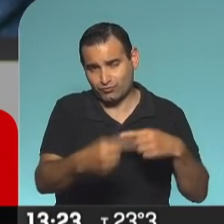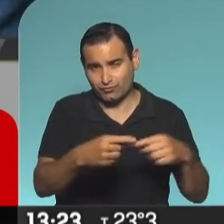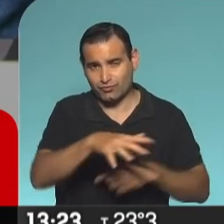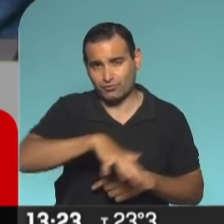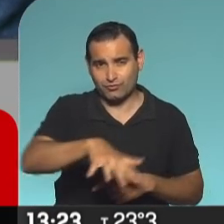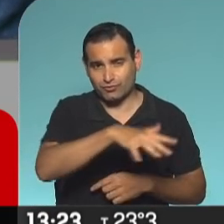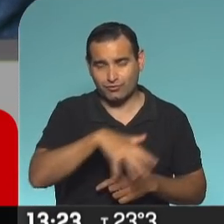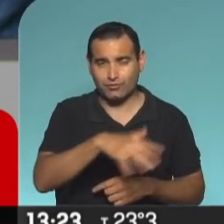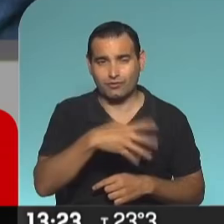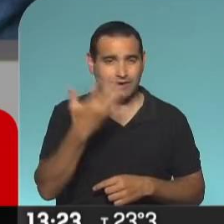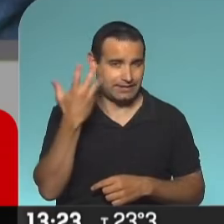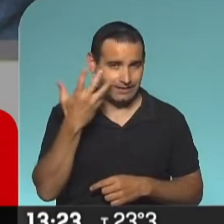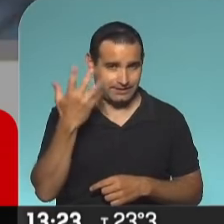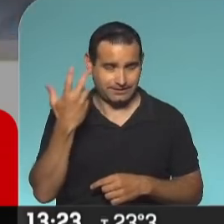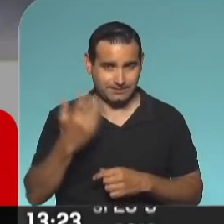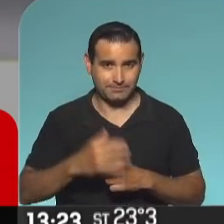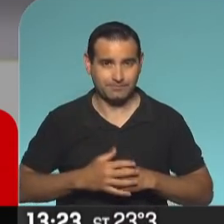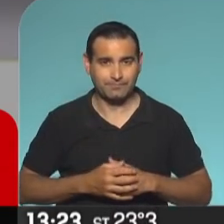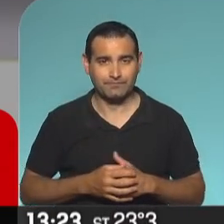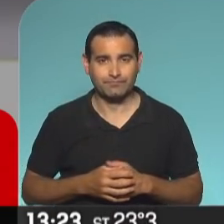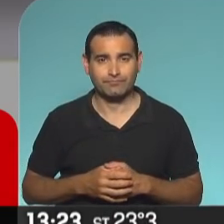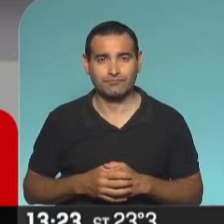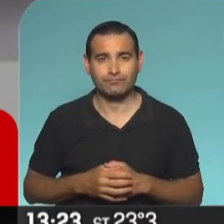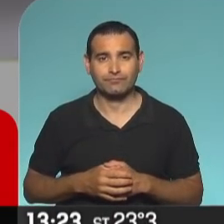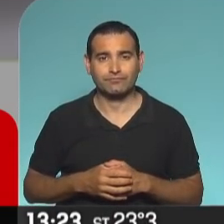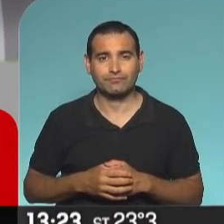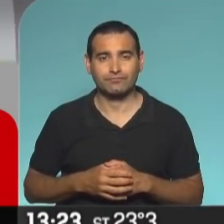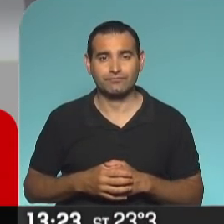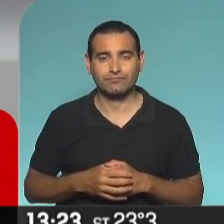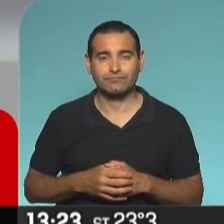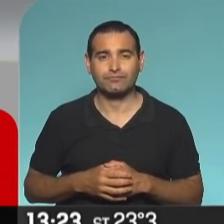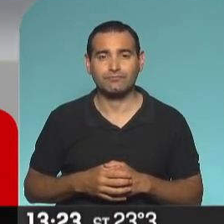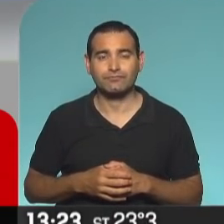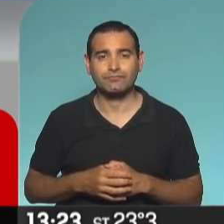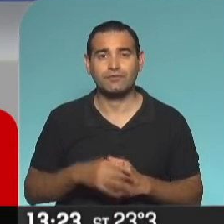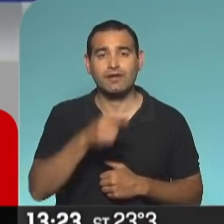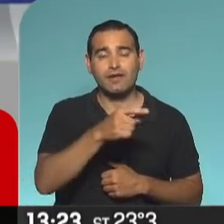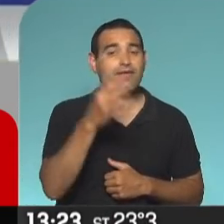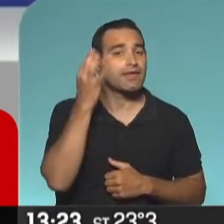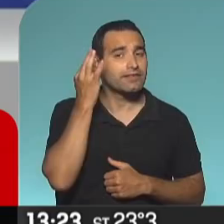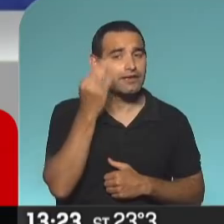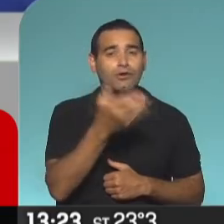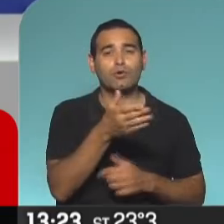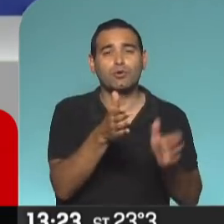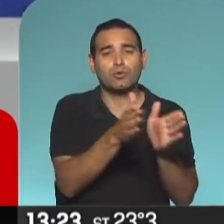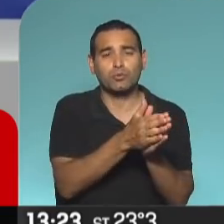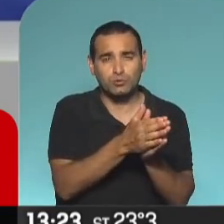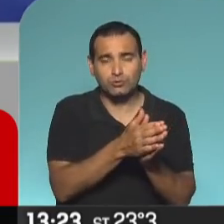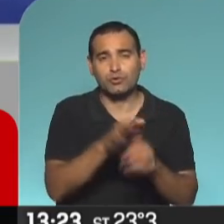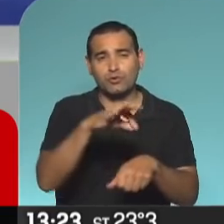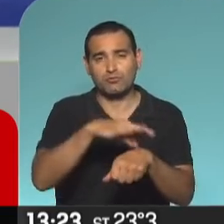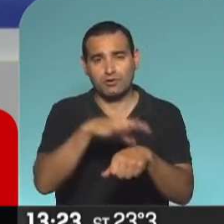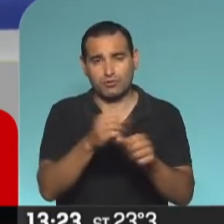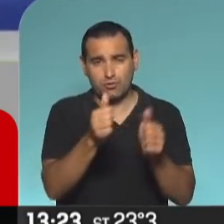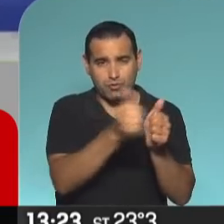en Villanueva, partido de Tigre. Estaba allí con un asistente terapéutico, en